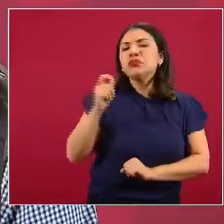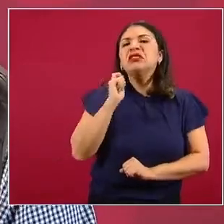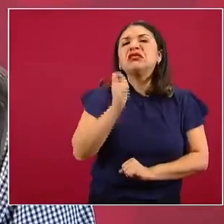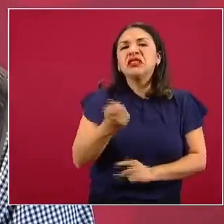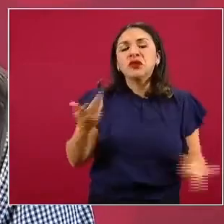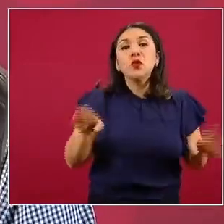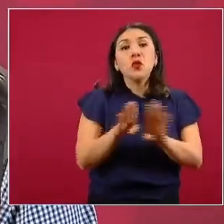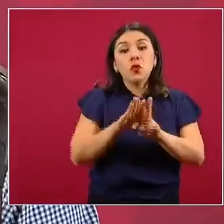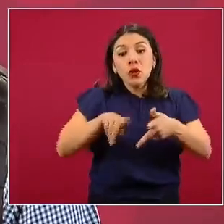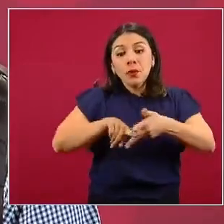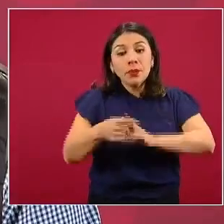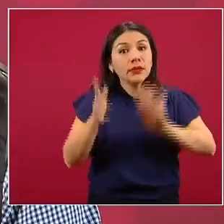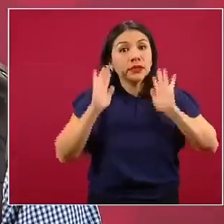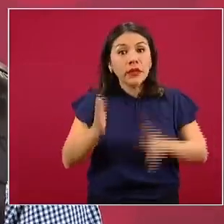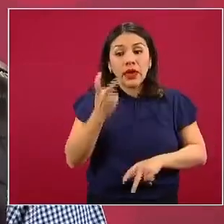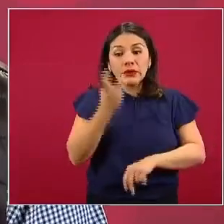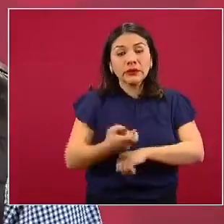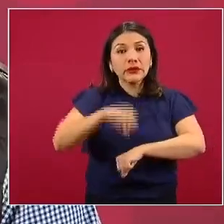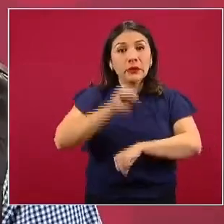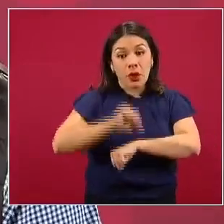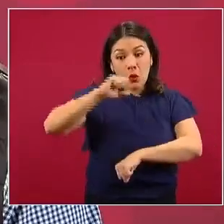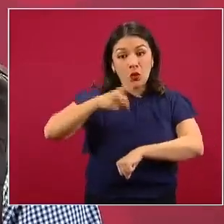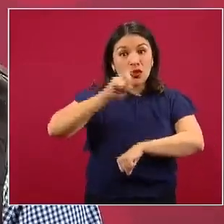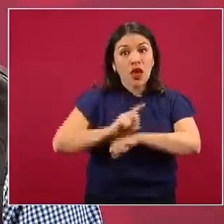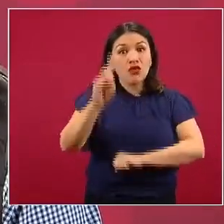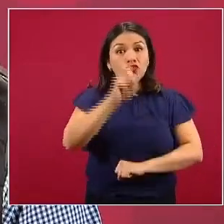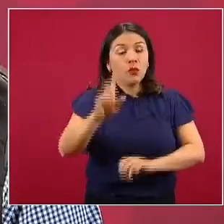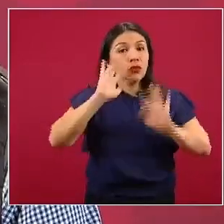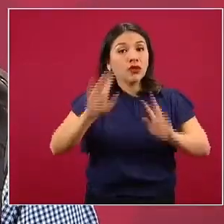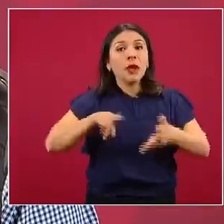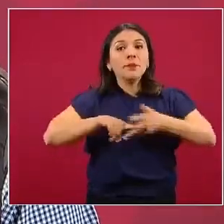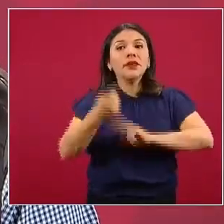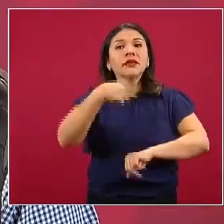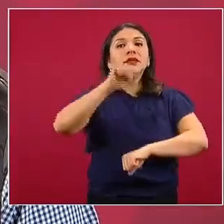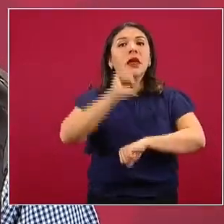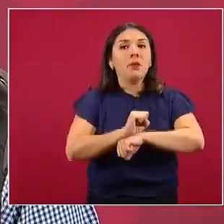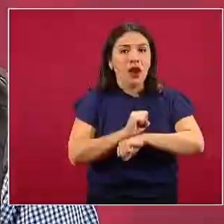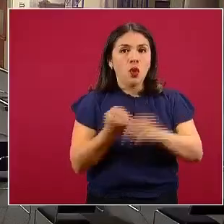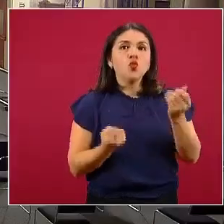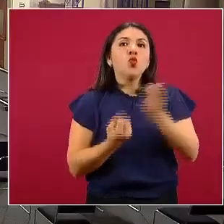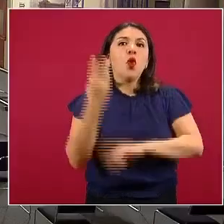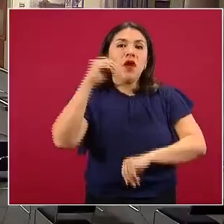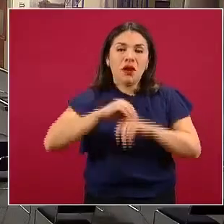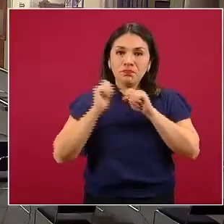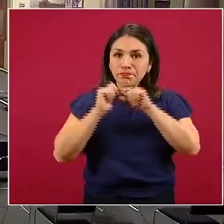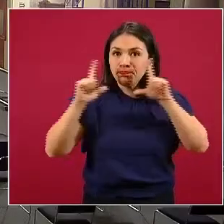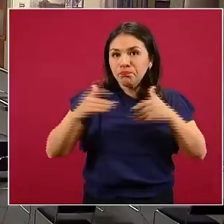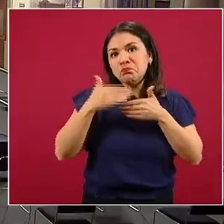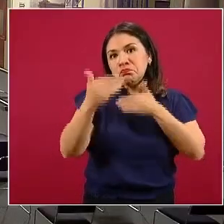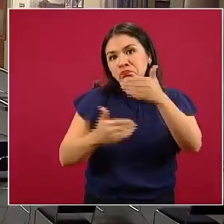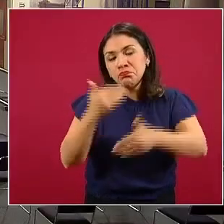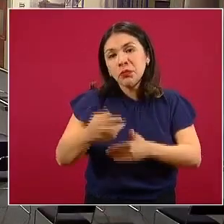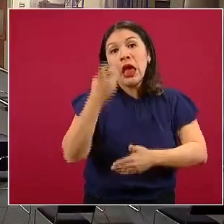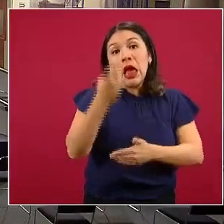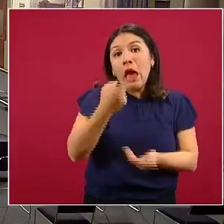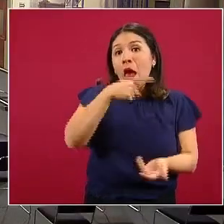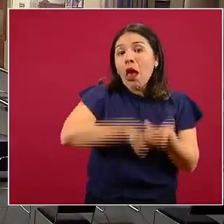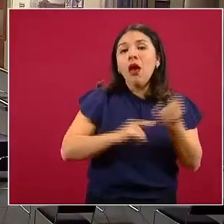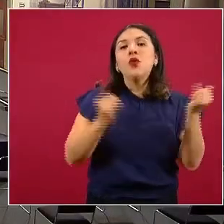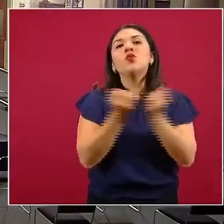inicia la semana. Hoy es domingo, estamos iniciando semana epidemiológica y lógicamente esto produce